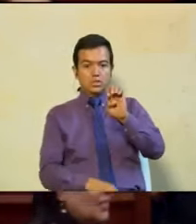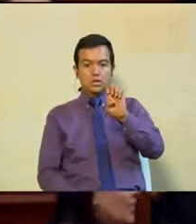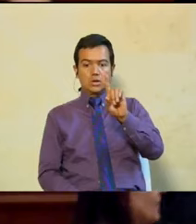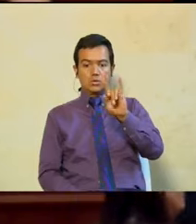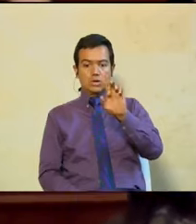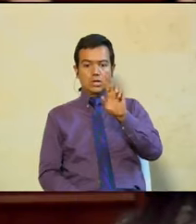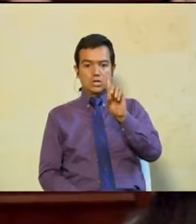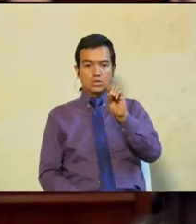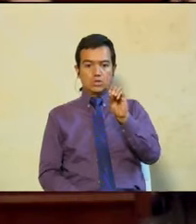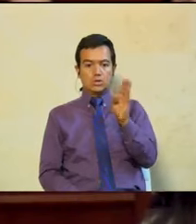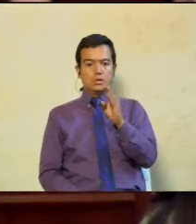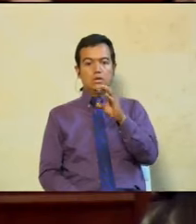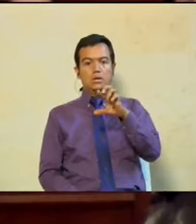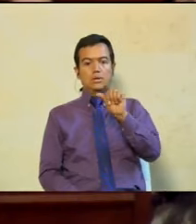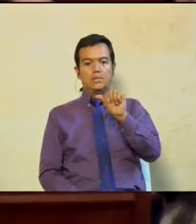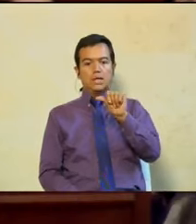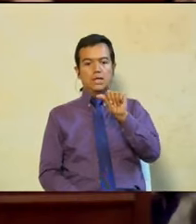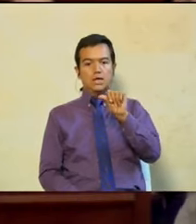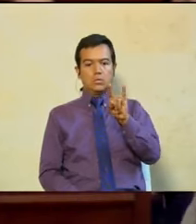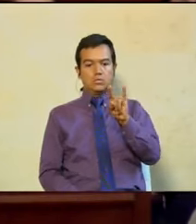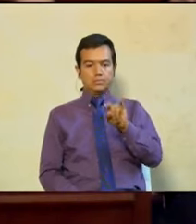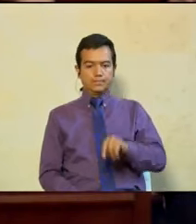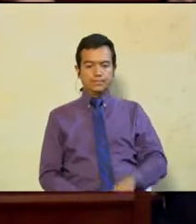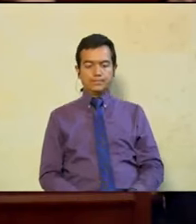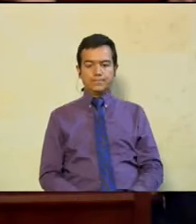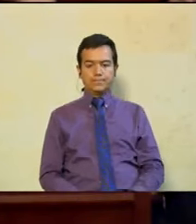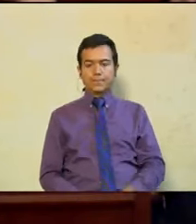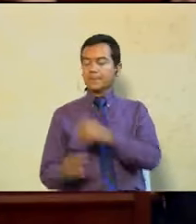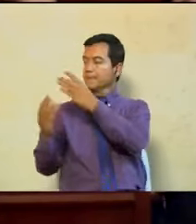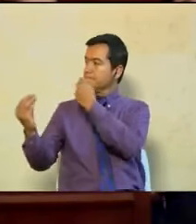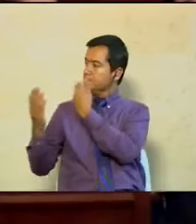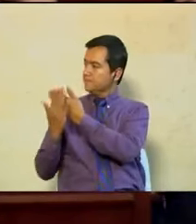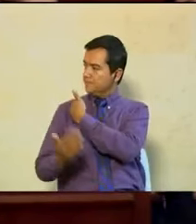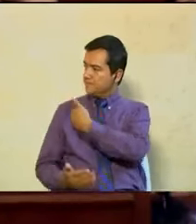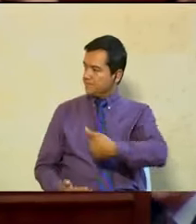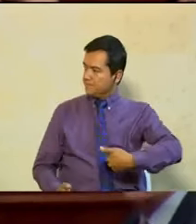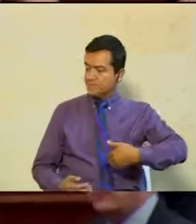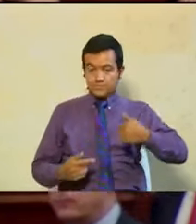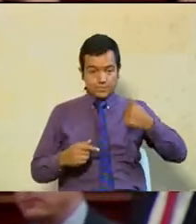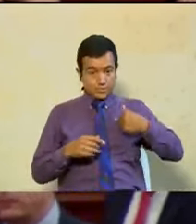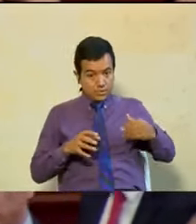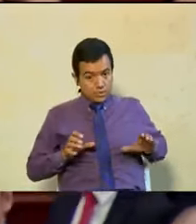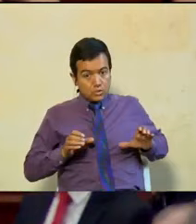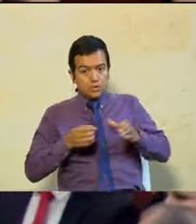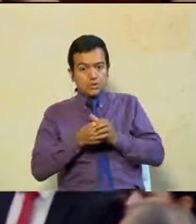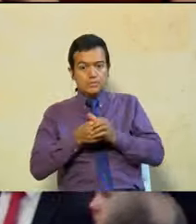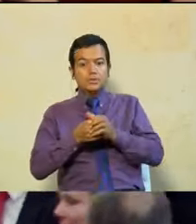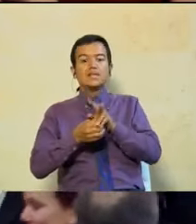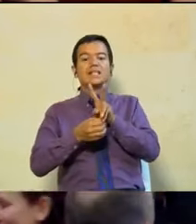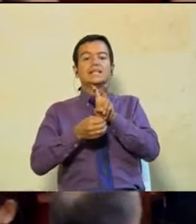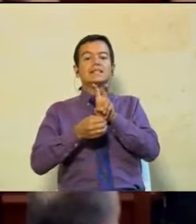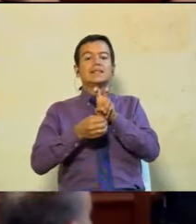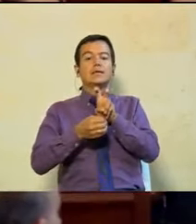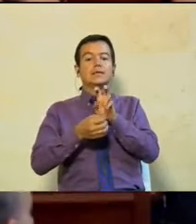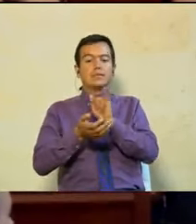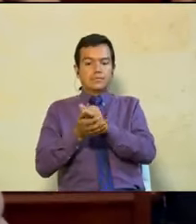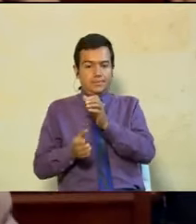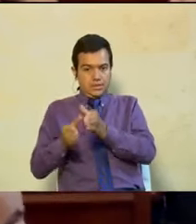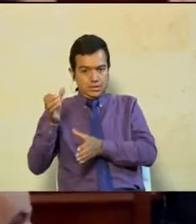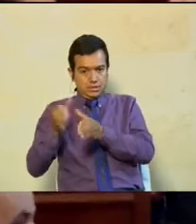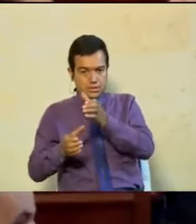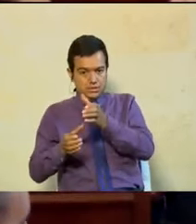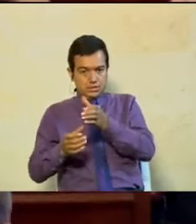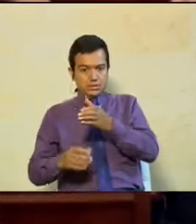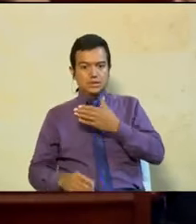pal Muchas gracias señor presidente yo hago parte de la comisión séptima de la cámara hice parte